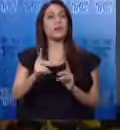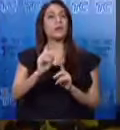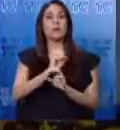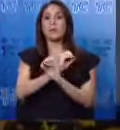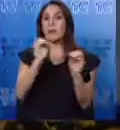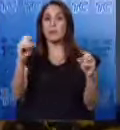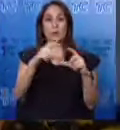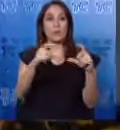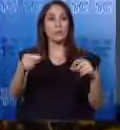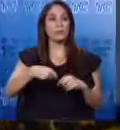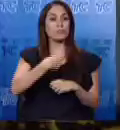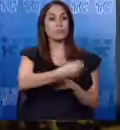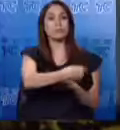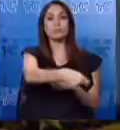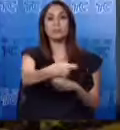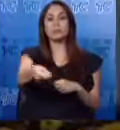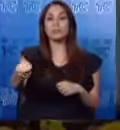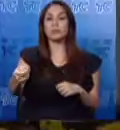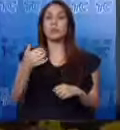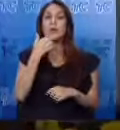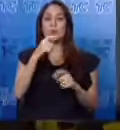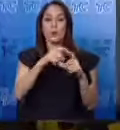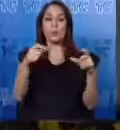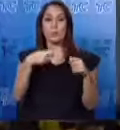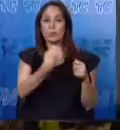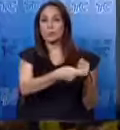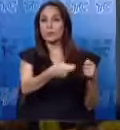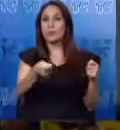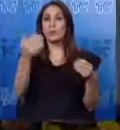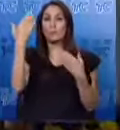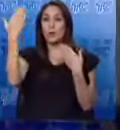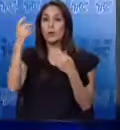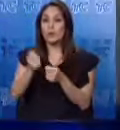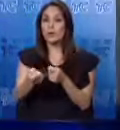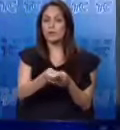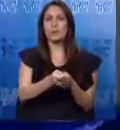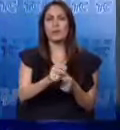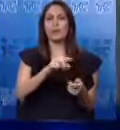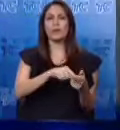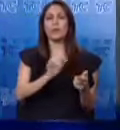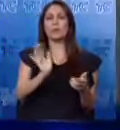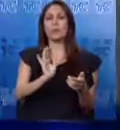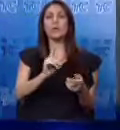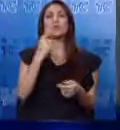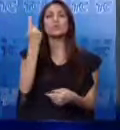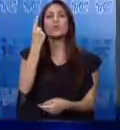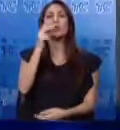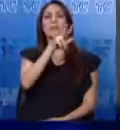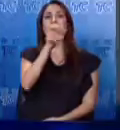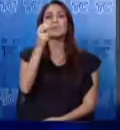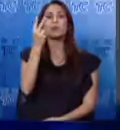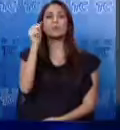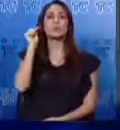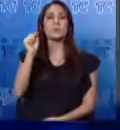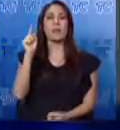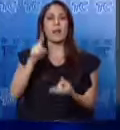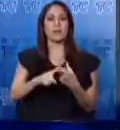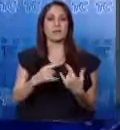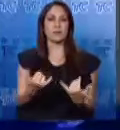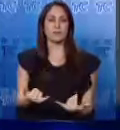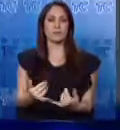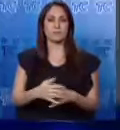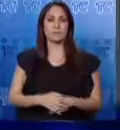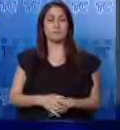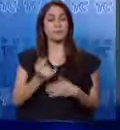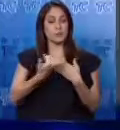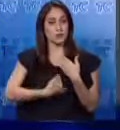ningún cupón que se entregue por parte de ninguna partido político es válido. Solamente los 312 mil que se entregaron hasta el día de hoy y que lo van